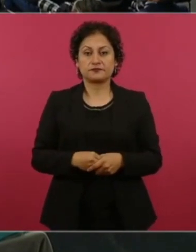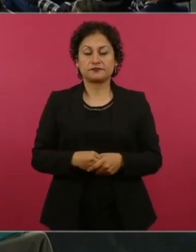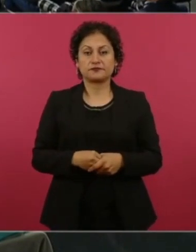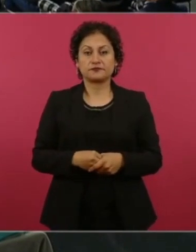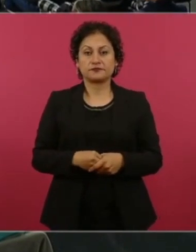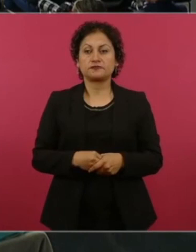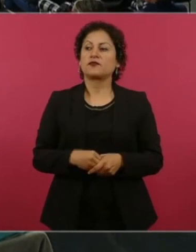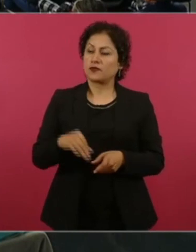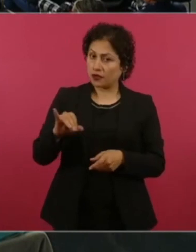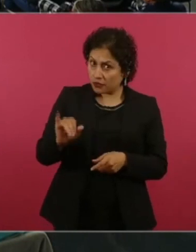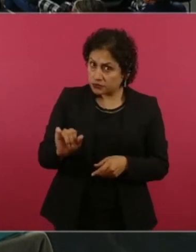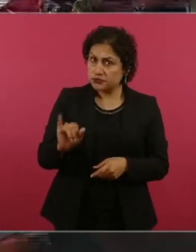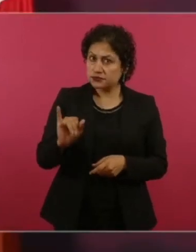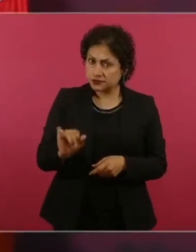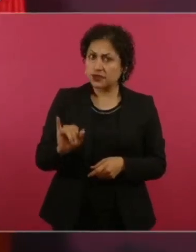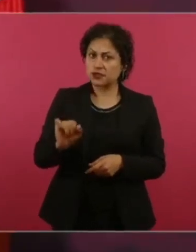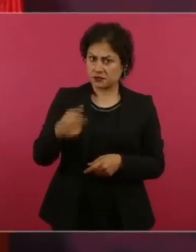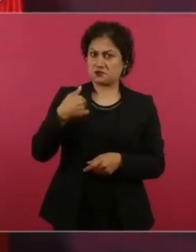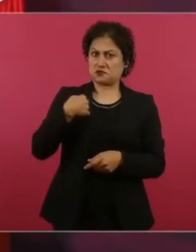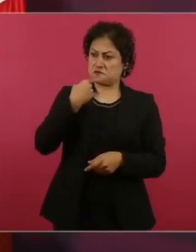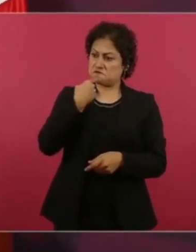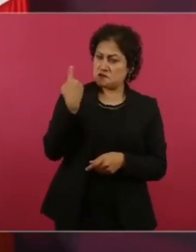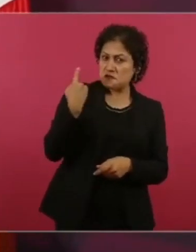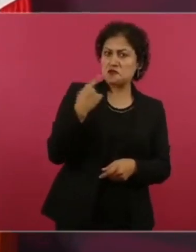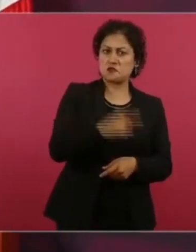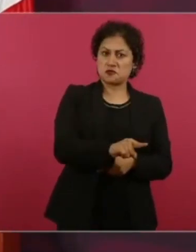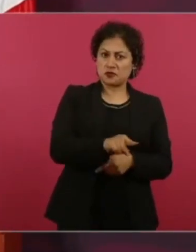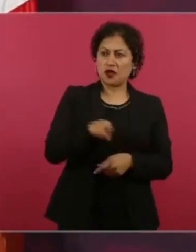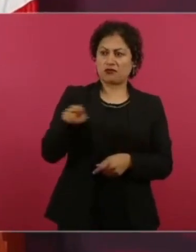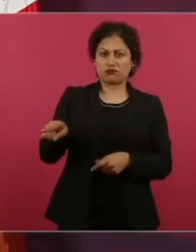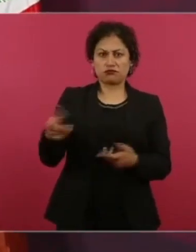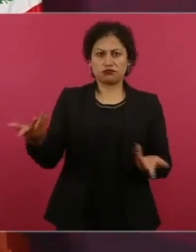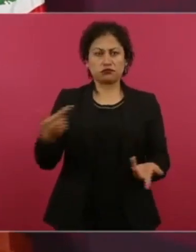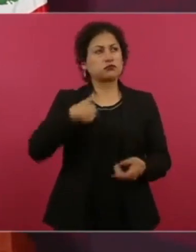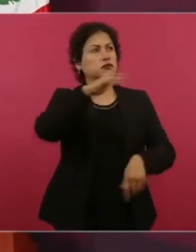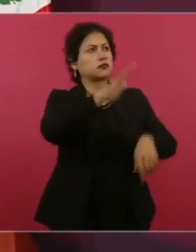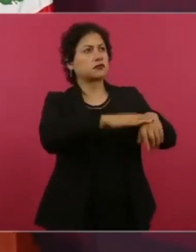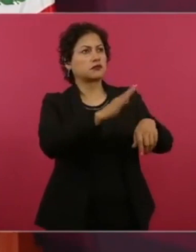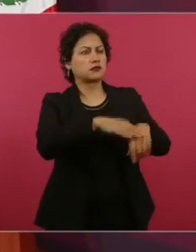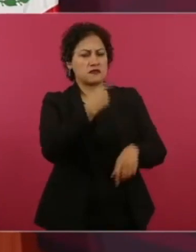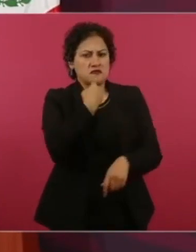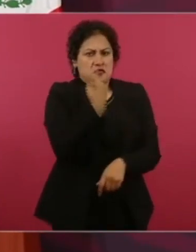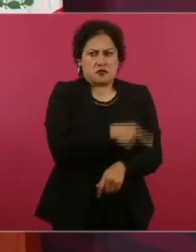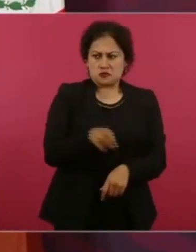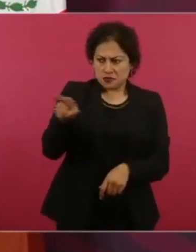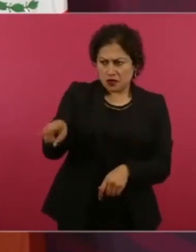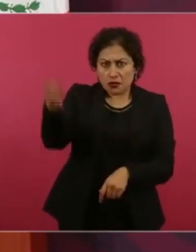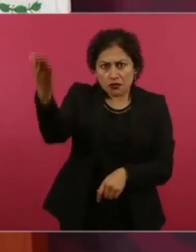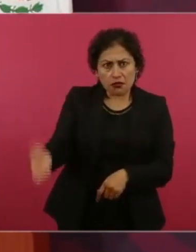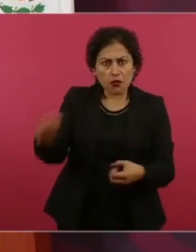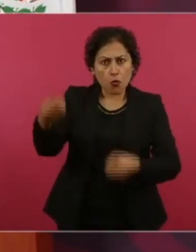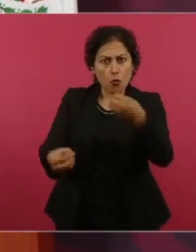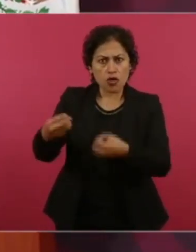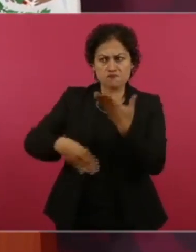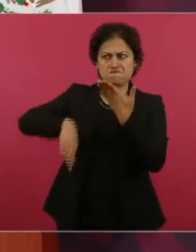Sí, voy a denunciarlo. Sí, por todos los antecedentes y por lo que está haciendo en mi